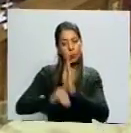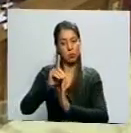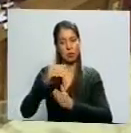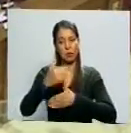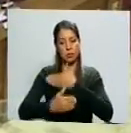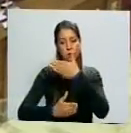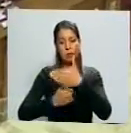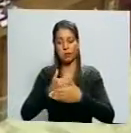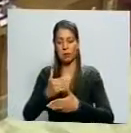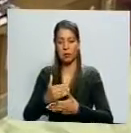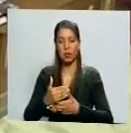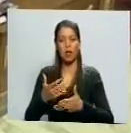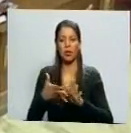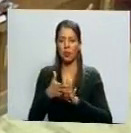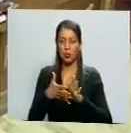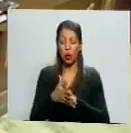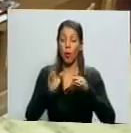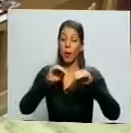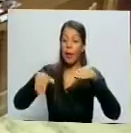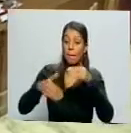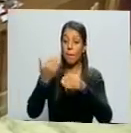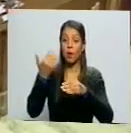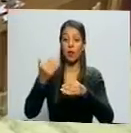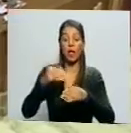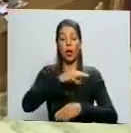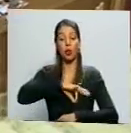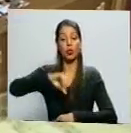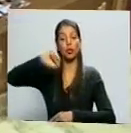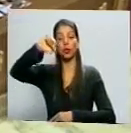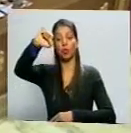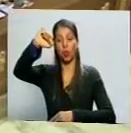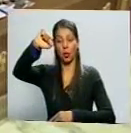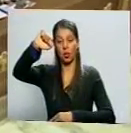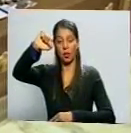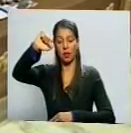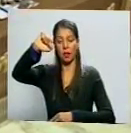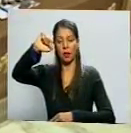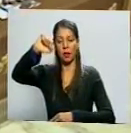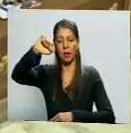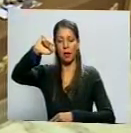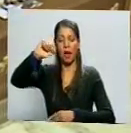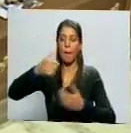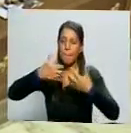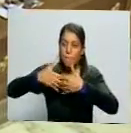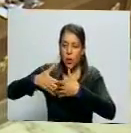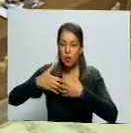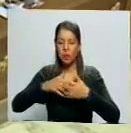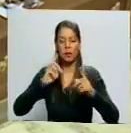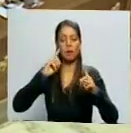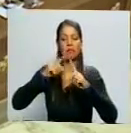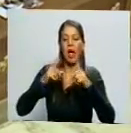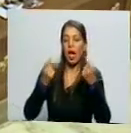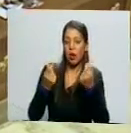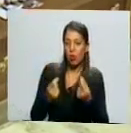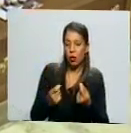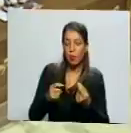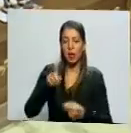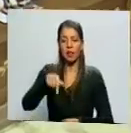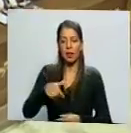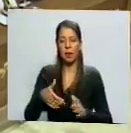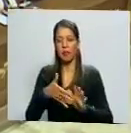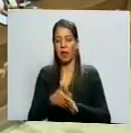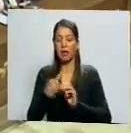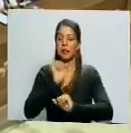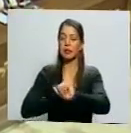de construcción del nuevo modelo socialista de carácter productivo en lo económico y en pro de